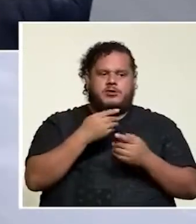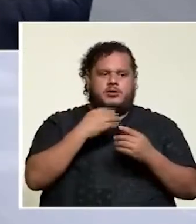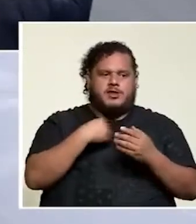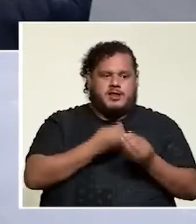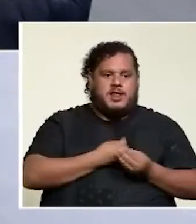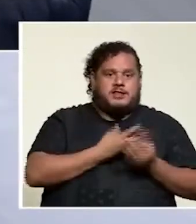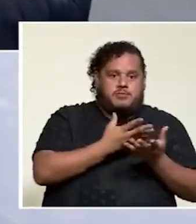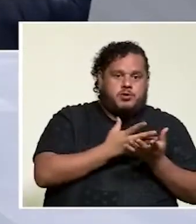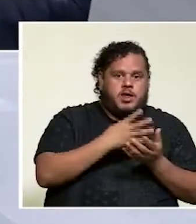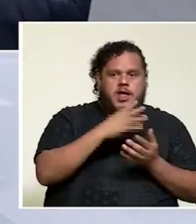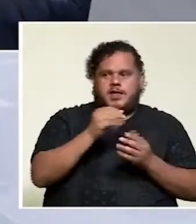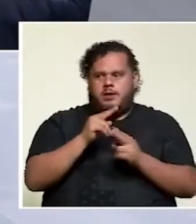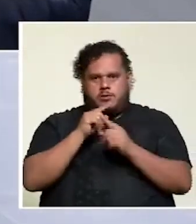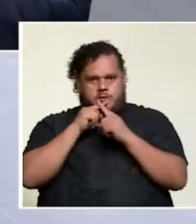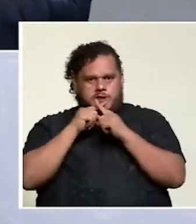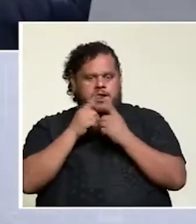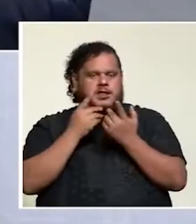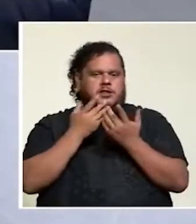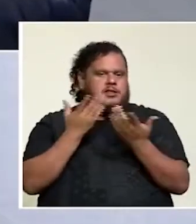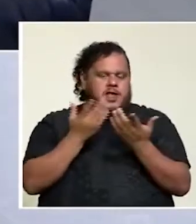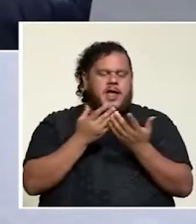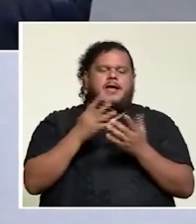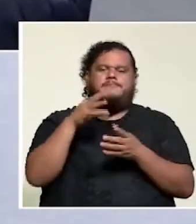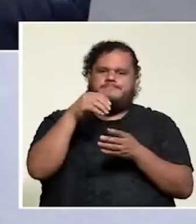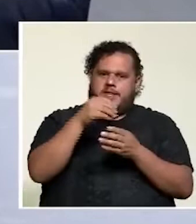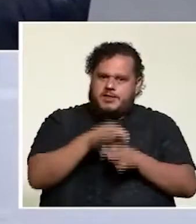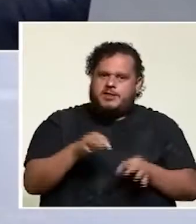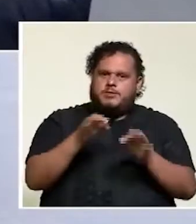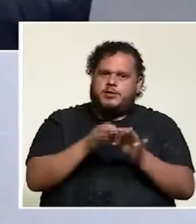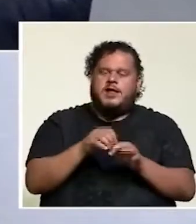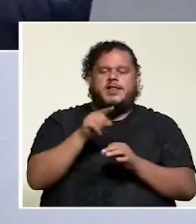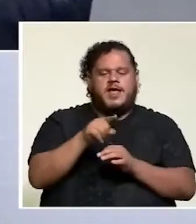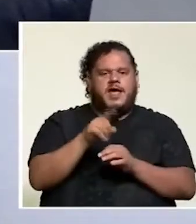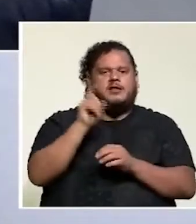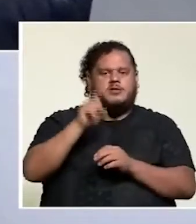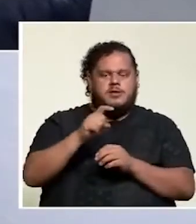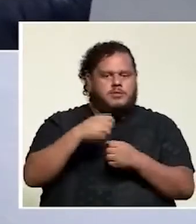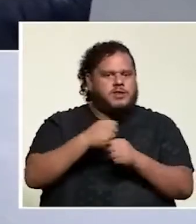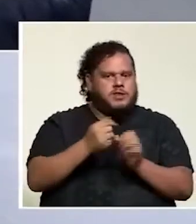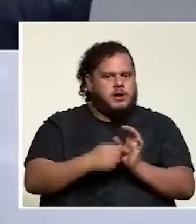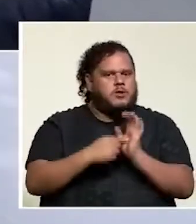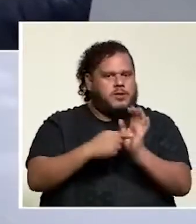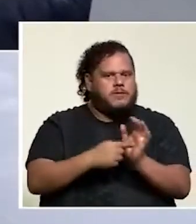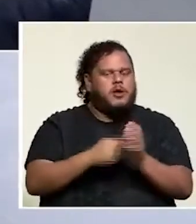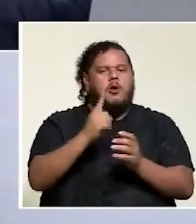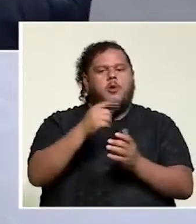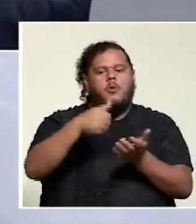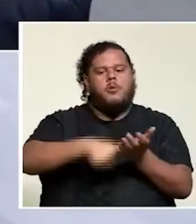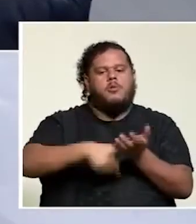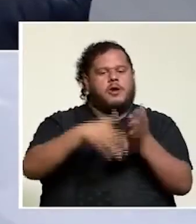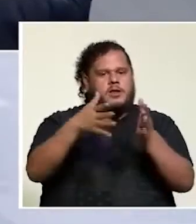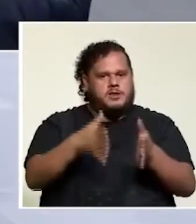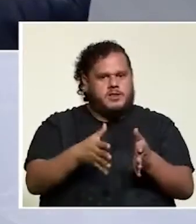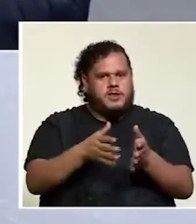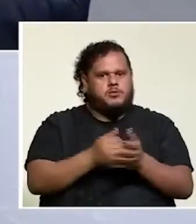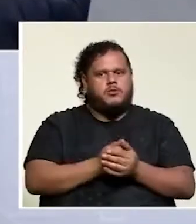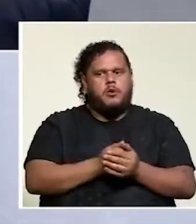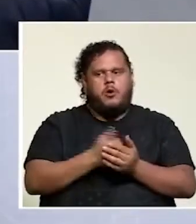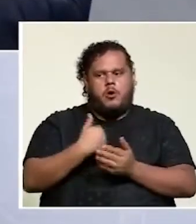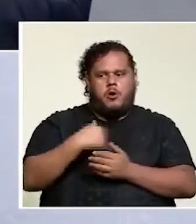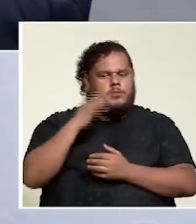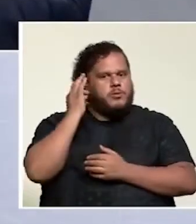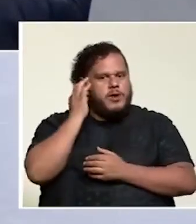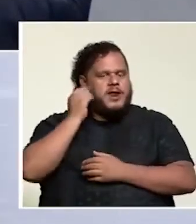Entonces, esto que estás haciendo, Álvaro, es un ejercicio ciudadano que hay que hacerlo necesariamente, de ver si efectivamente un candidato o candidata que